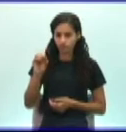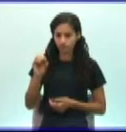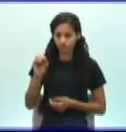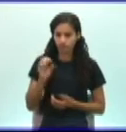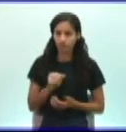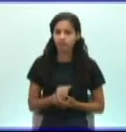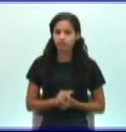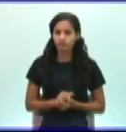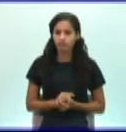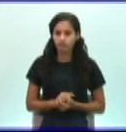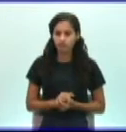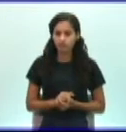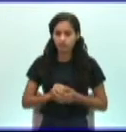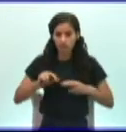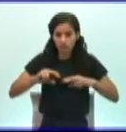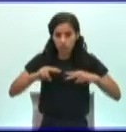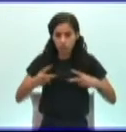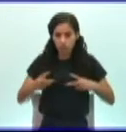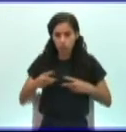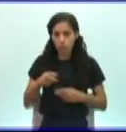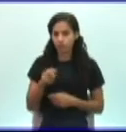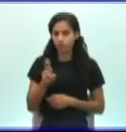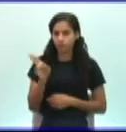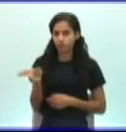perro. Nuevamente,